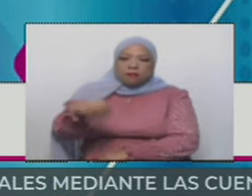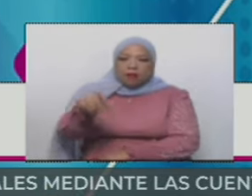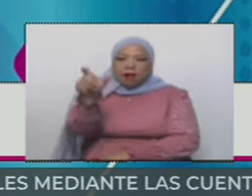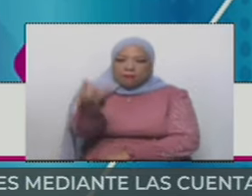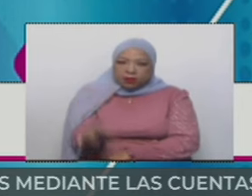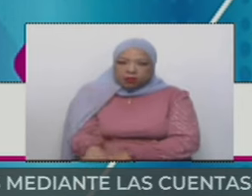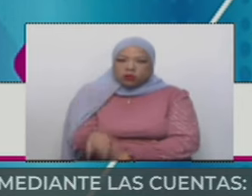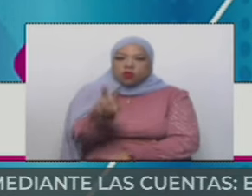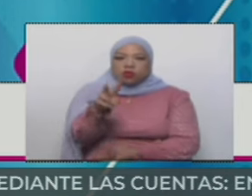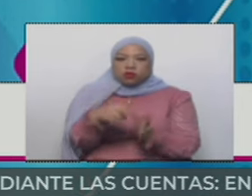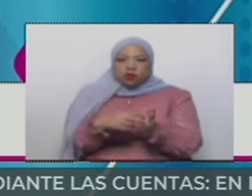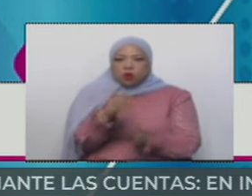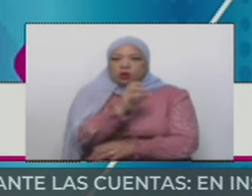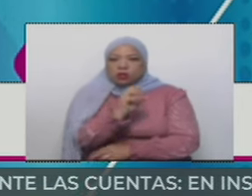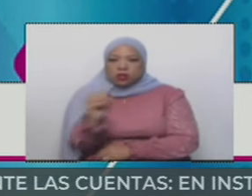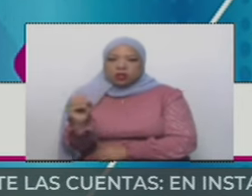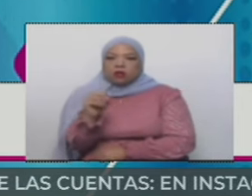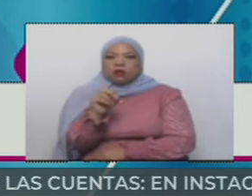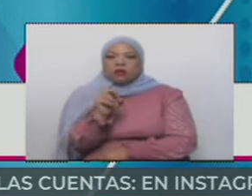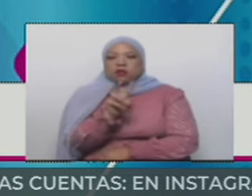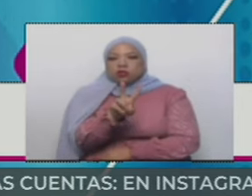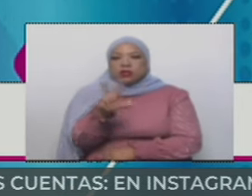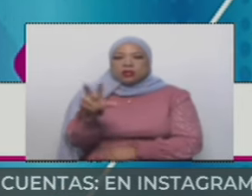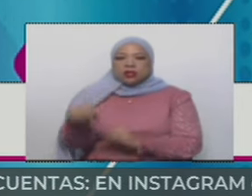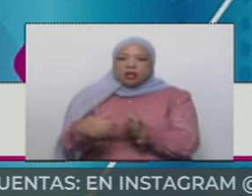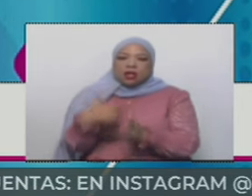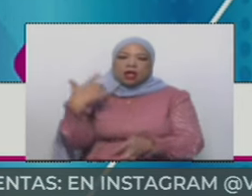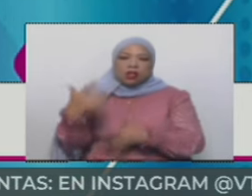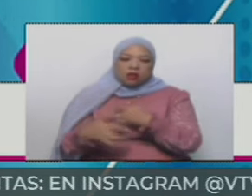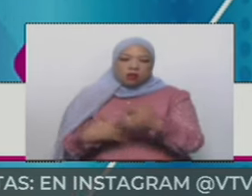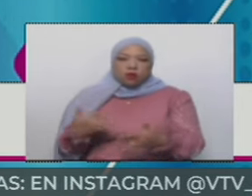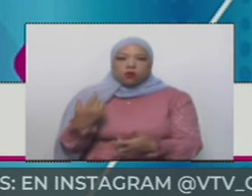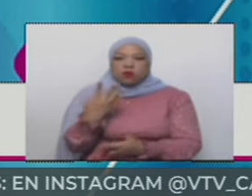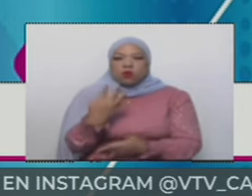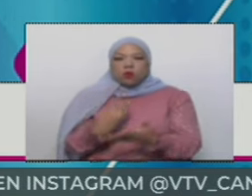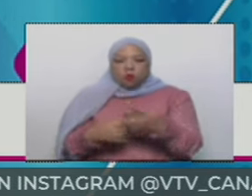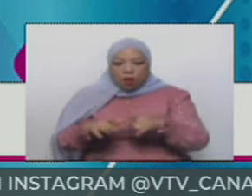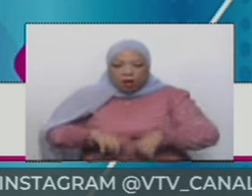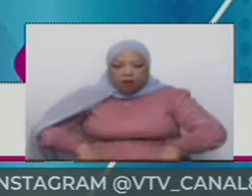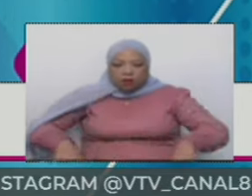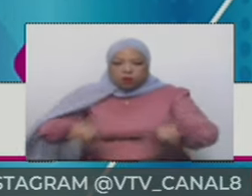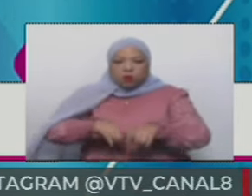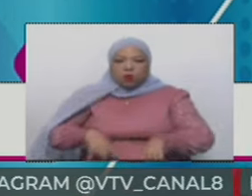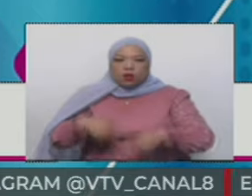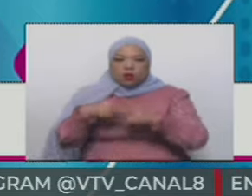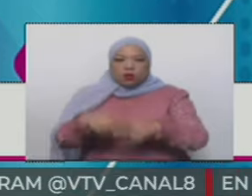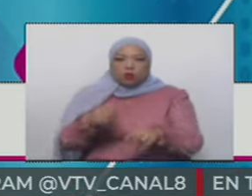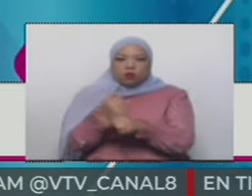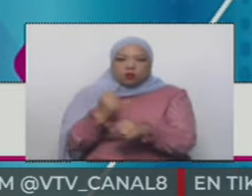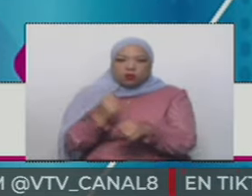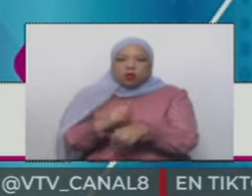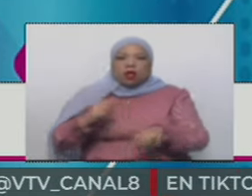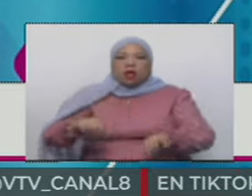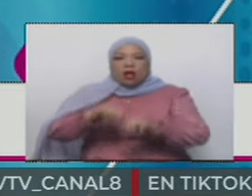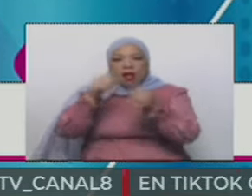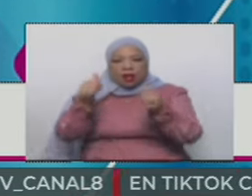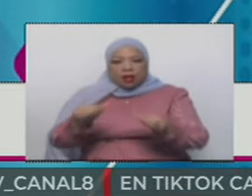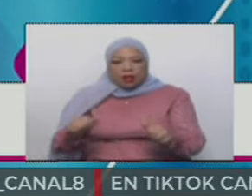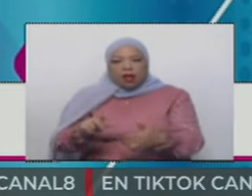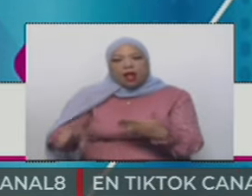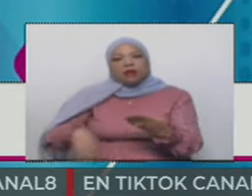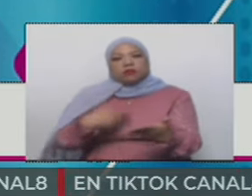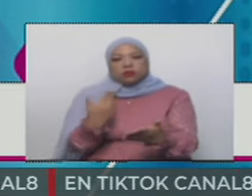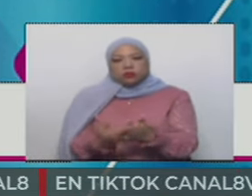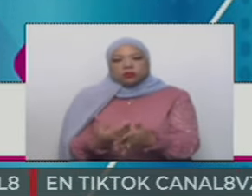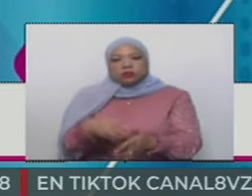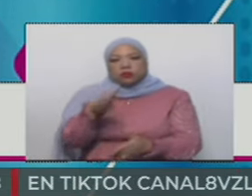de 230 actividades académicas, 4 salas que estaban establecidas en la Galería de Arte Nacional para